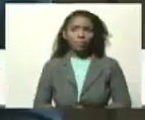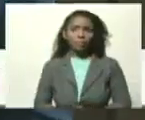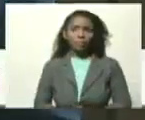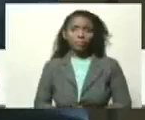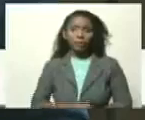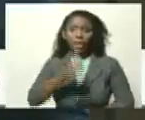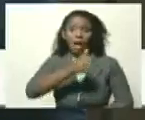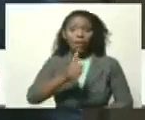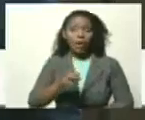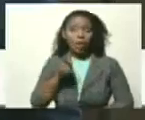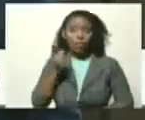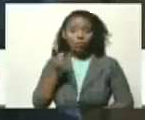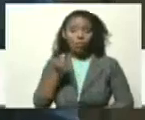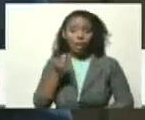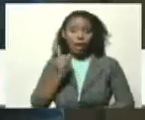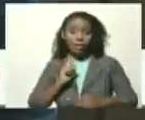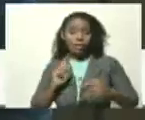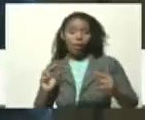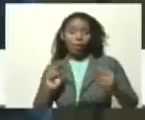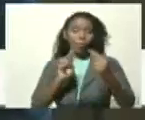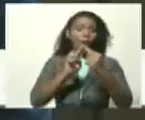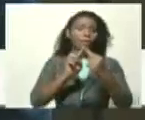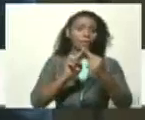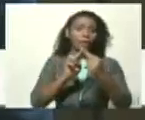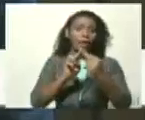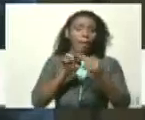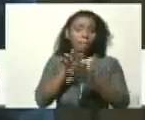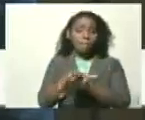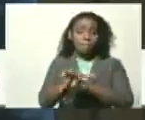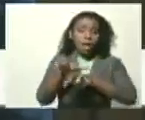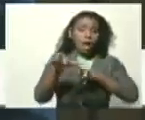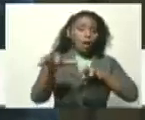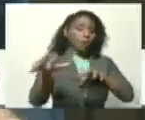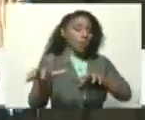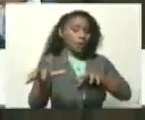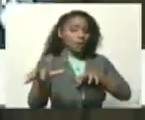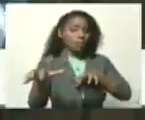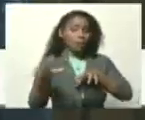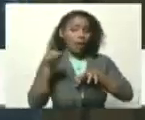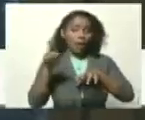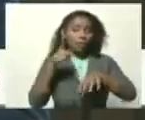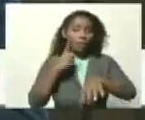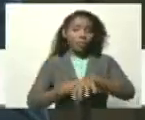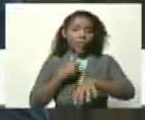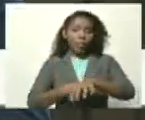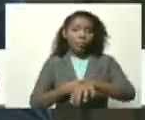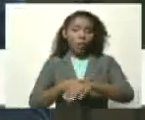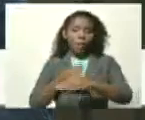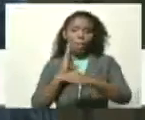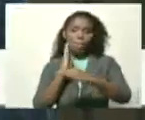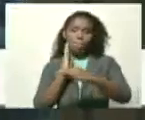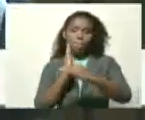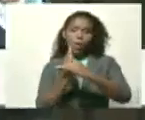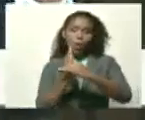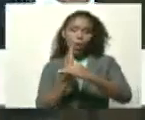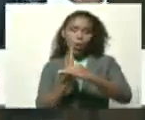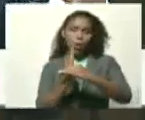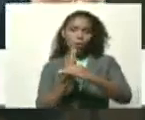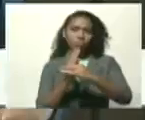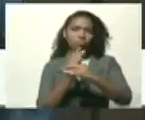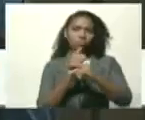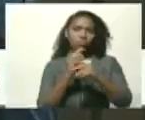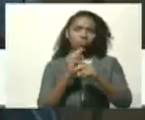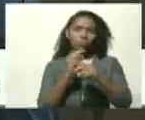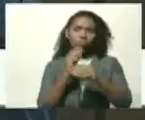Cada vez que usted se encuentre del lado de la mayoría, es tiempo de hacer una pausa y voltear a